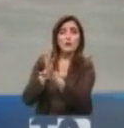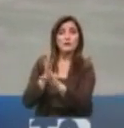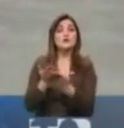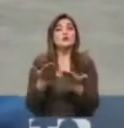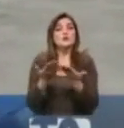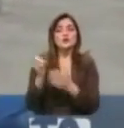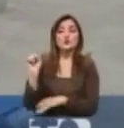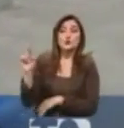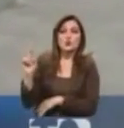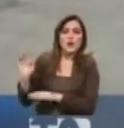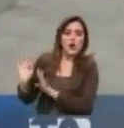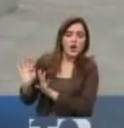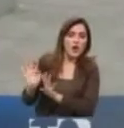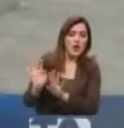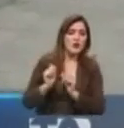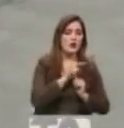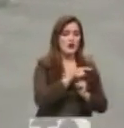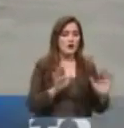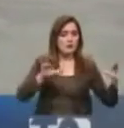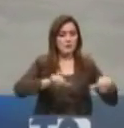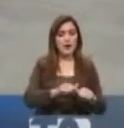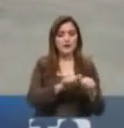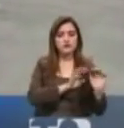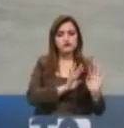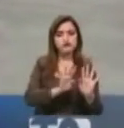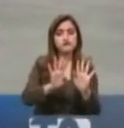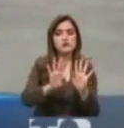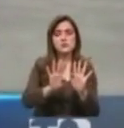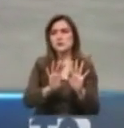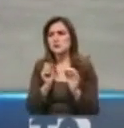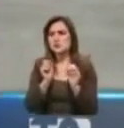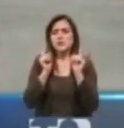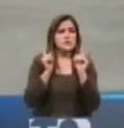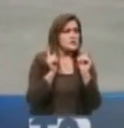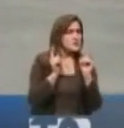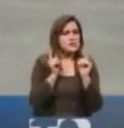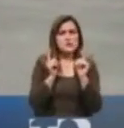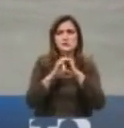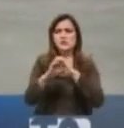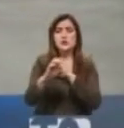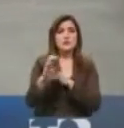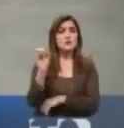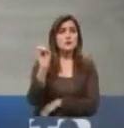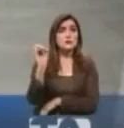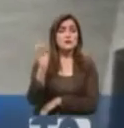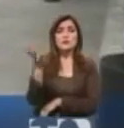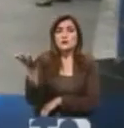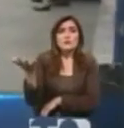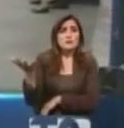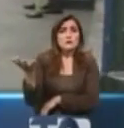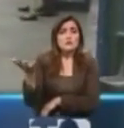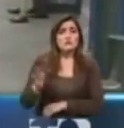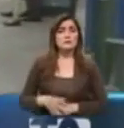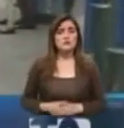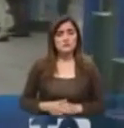vienen desde el sur de la capital y también desde los valles y hoy se encontraron con la sorpresa de que las unidades del transporte privado